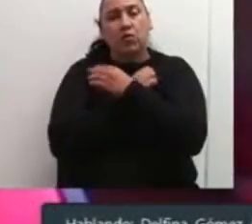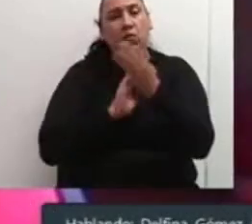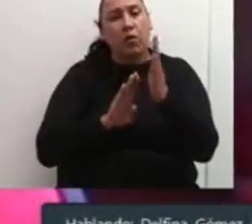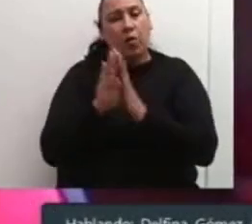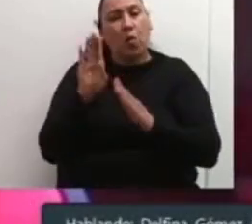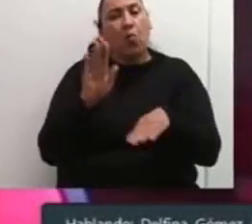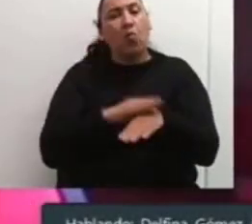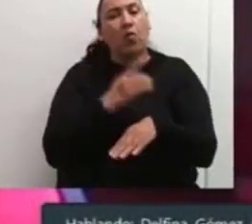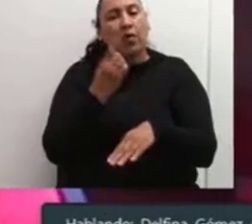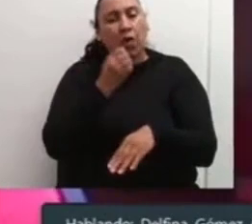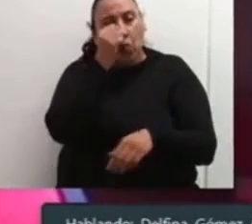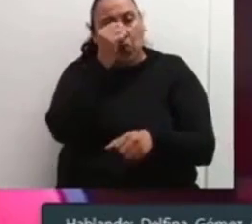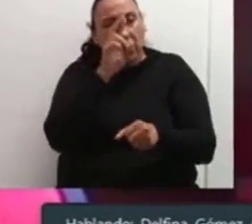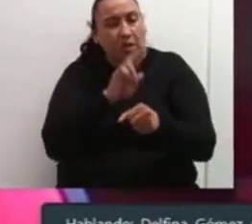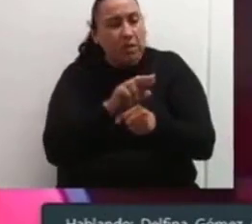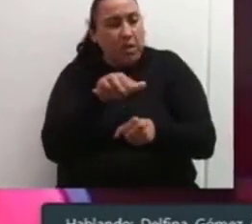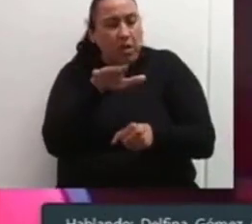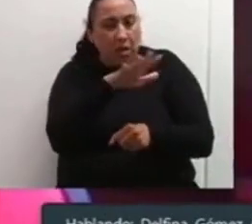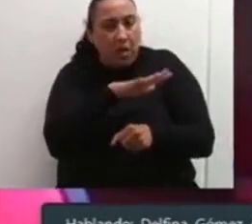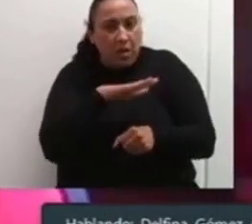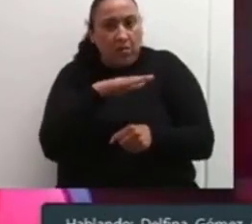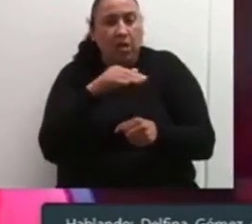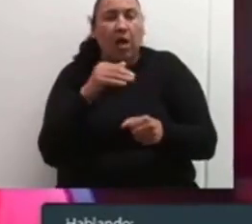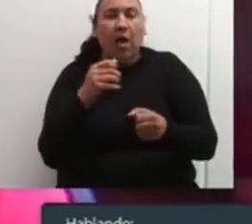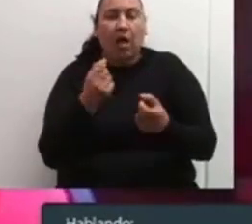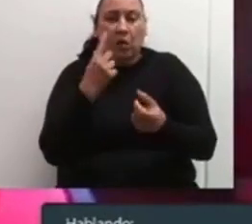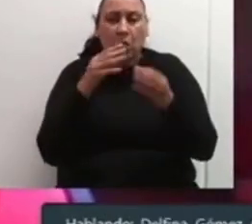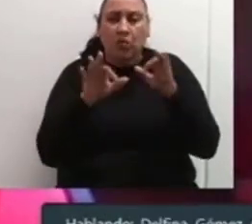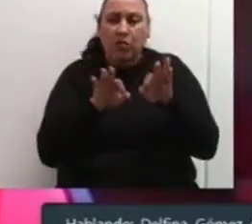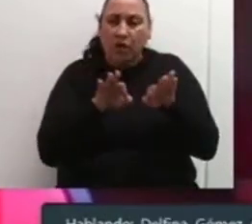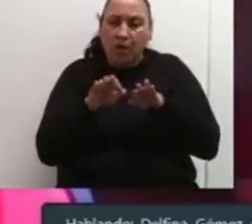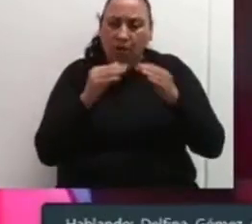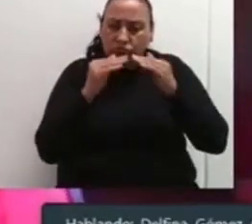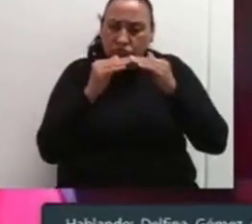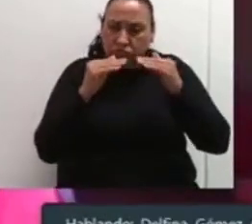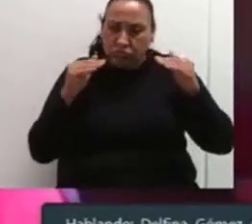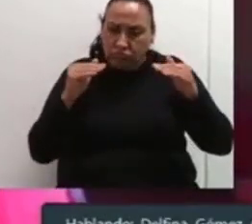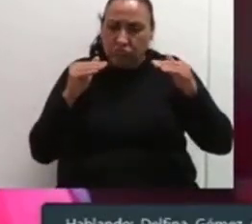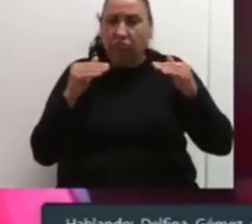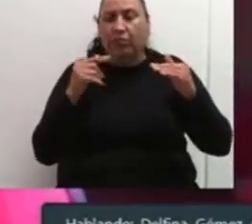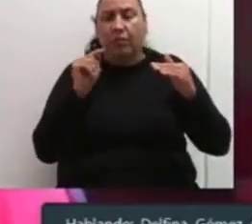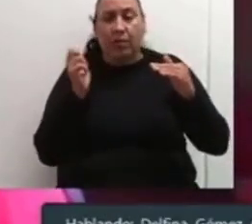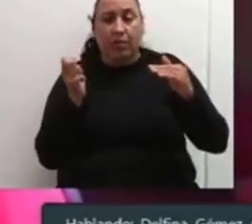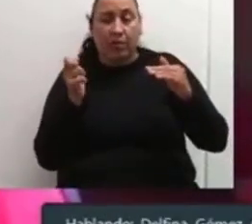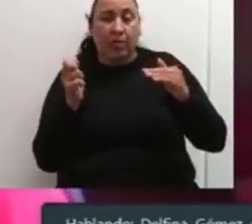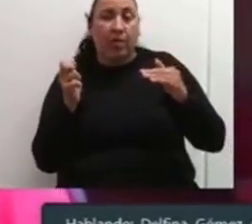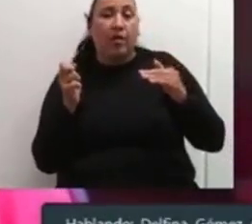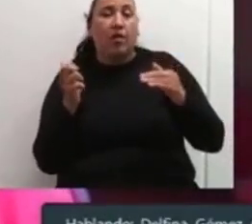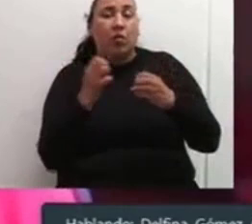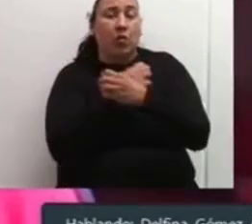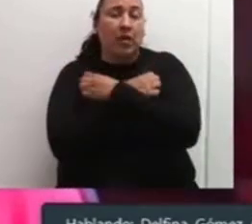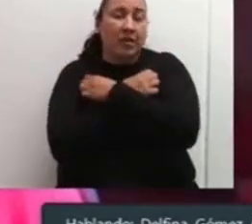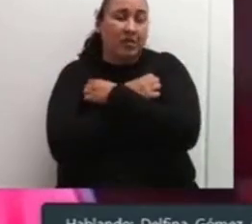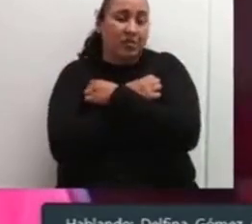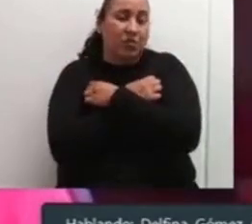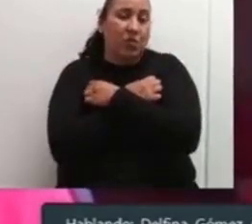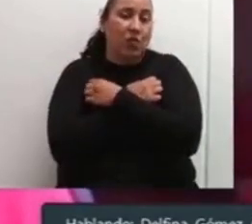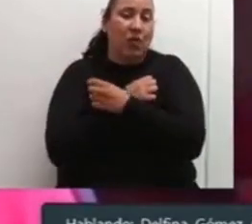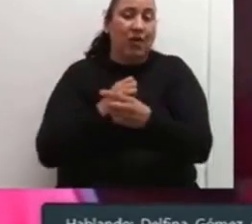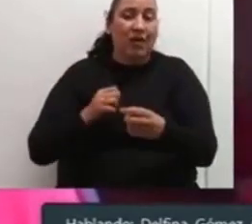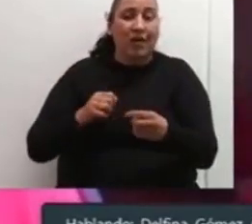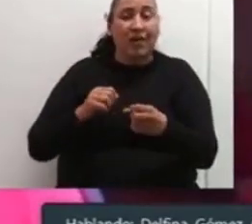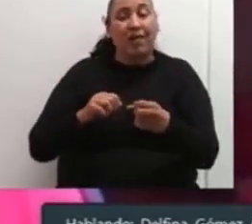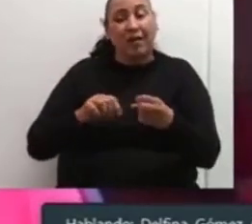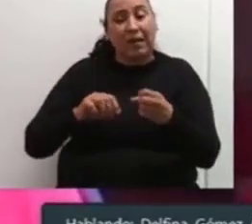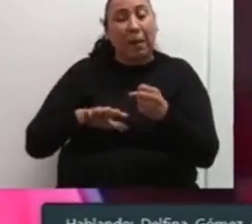lo que queremos hacer como secretaria es algo transversal que sea desde lo que es educación inicial hasta educación